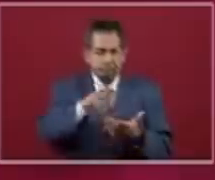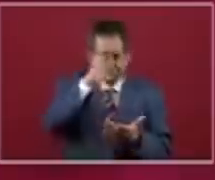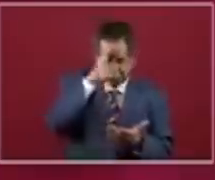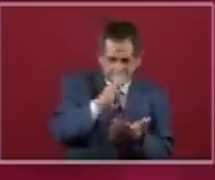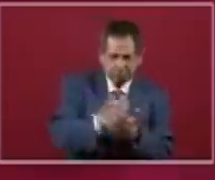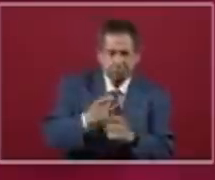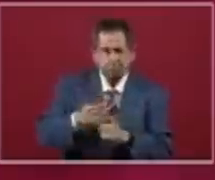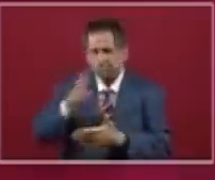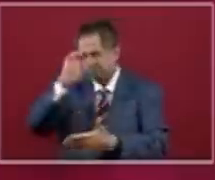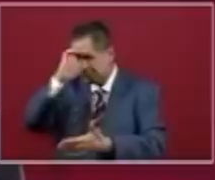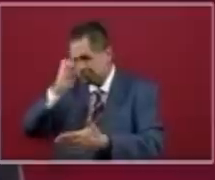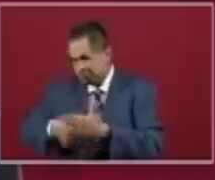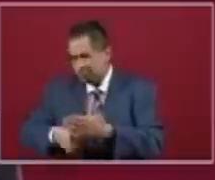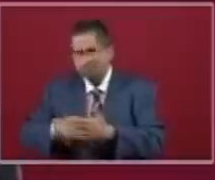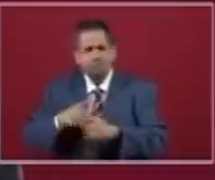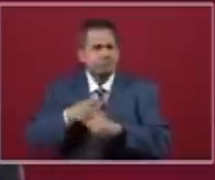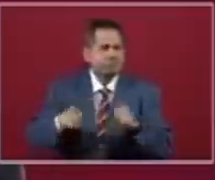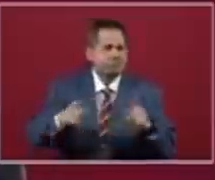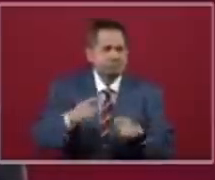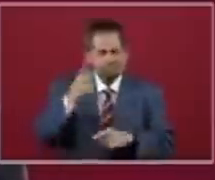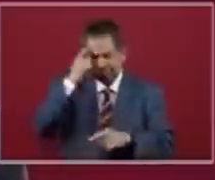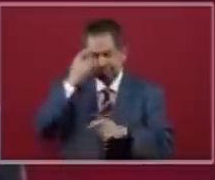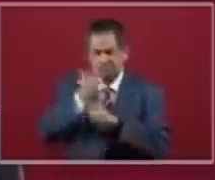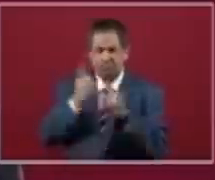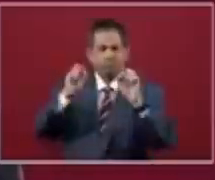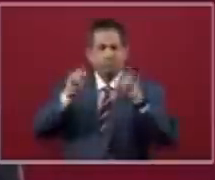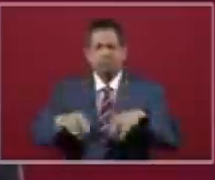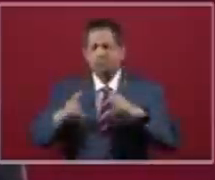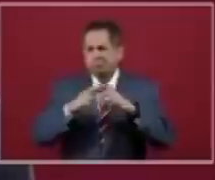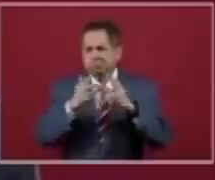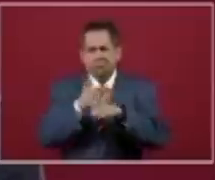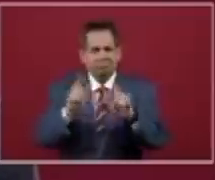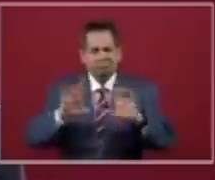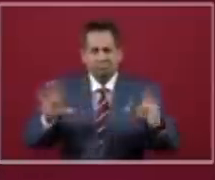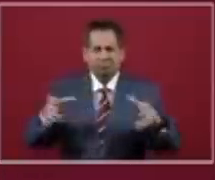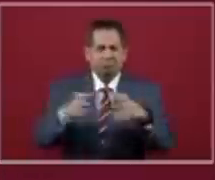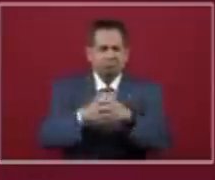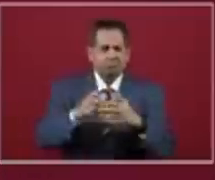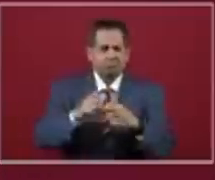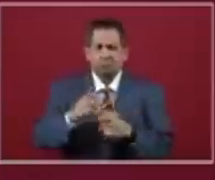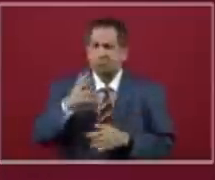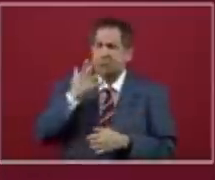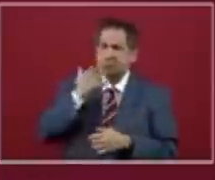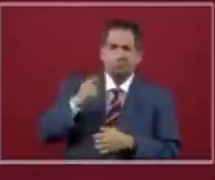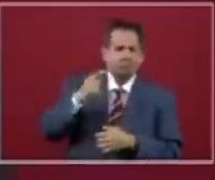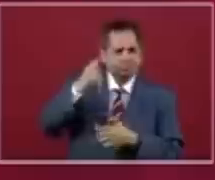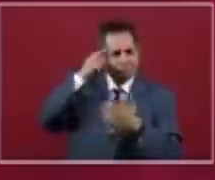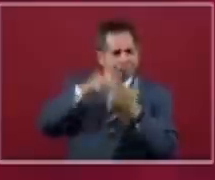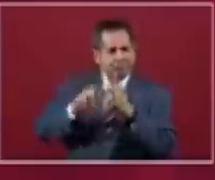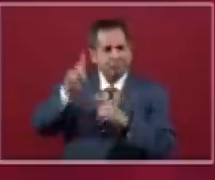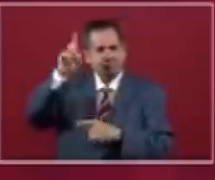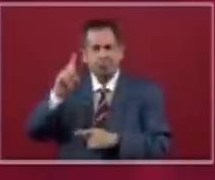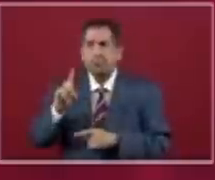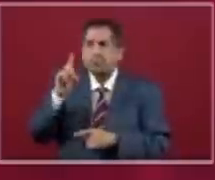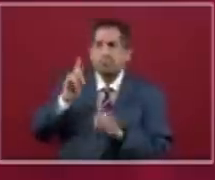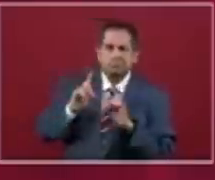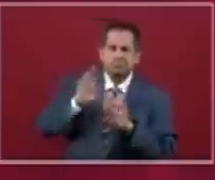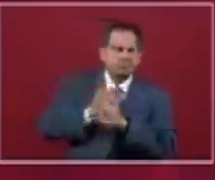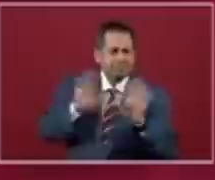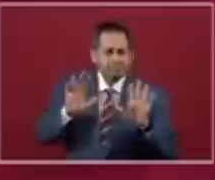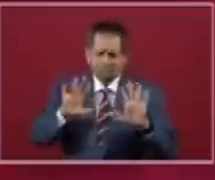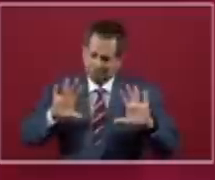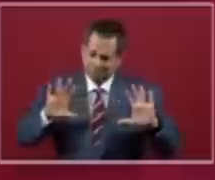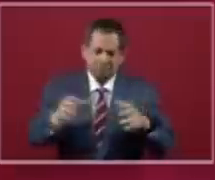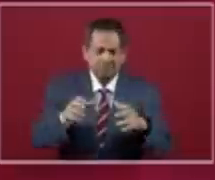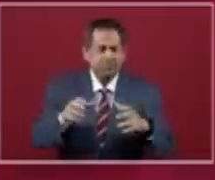y de evangélicos y de libres pensadores y de ateos y de agnósticos, un